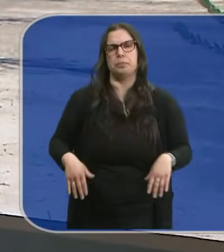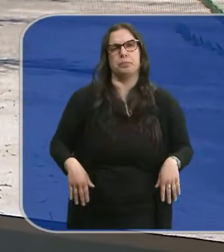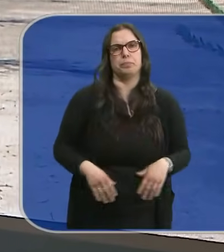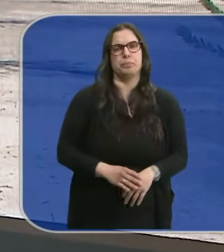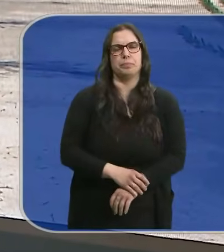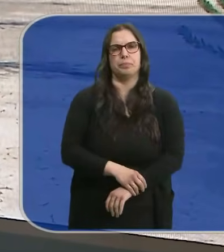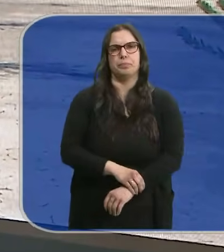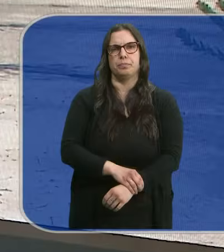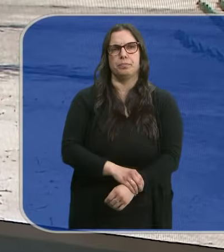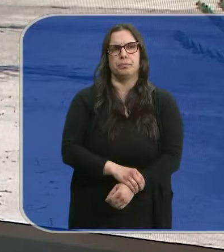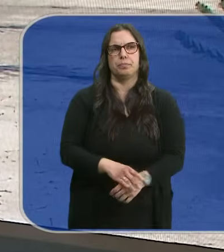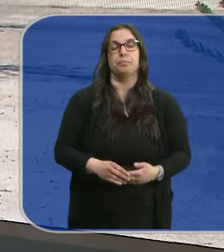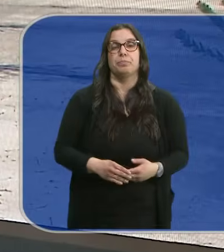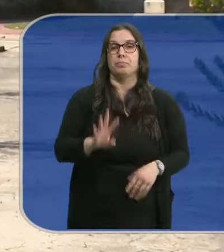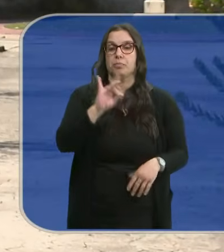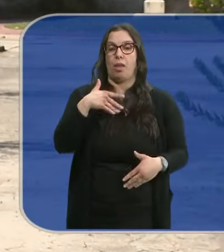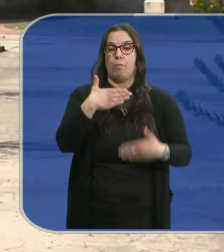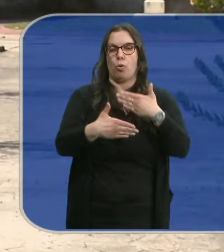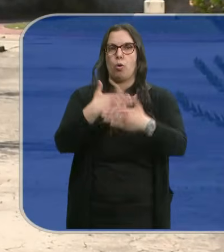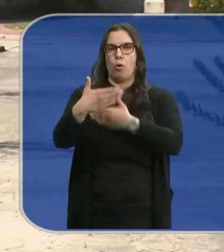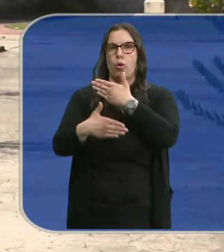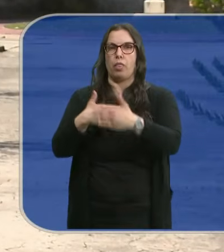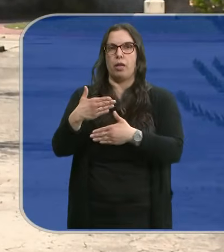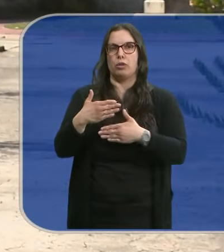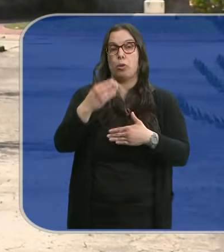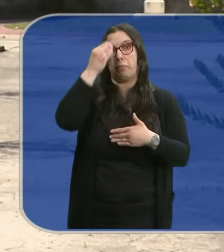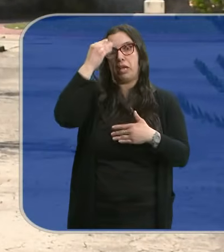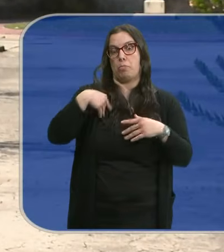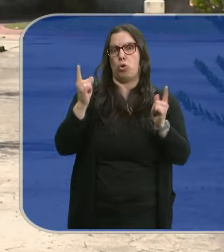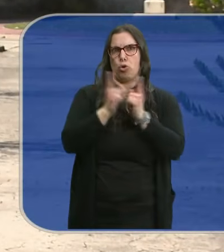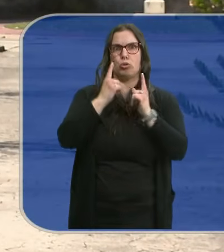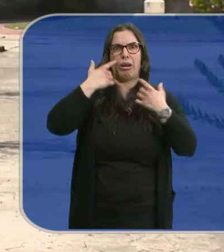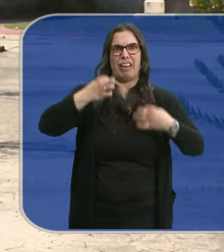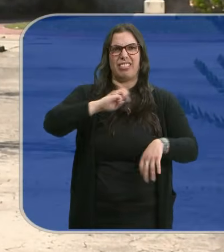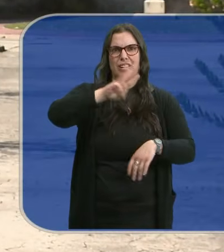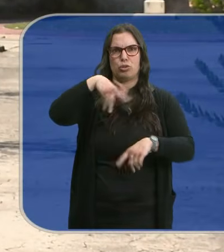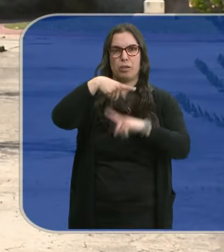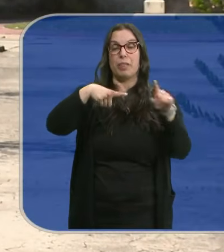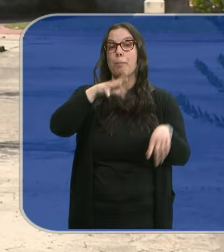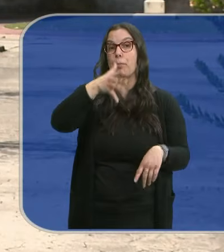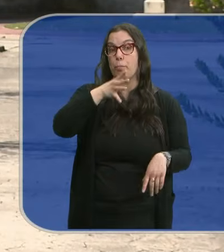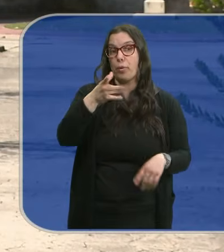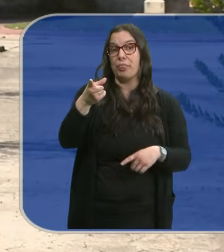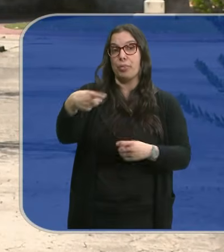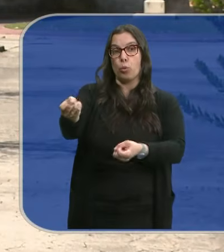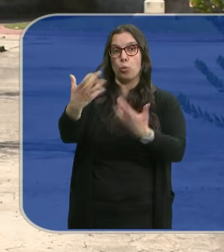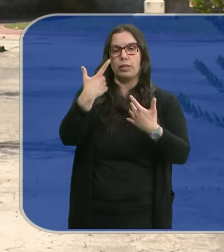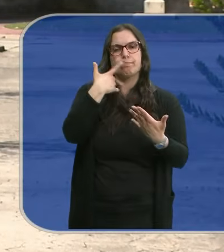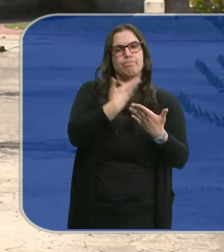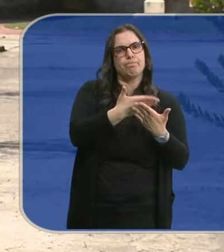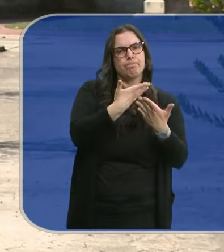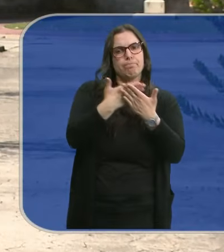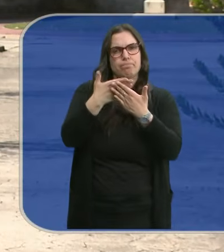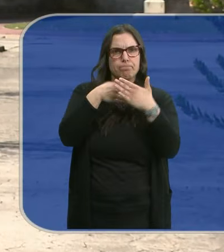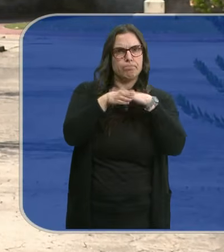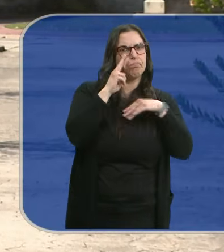Martínez. Sí, un proceso que ha durado más de lo que esperábamos, unas 3 horas y media, debido, nos dicen, a las comprobaciones que ha habido